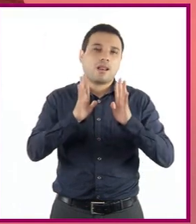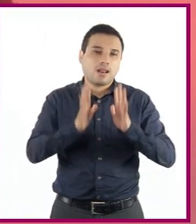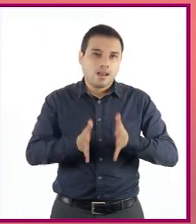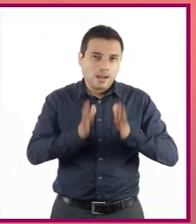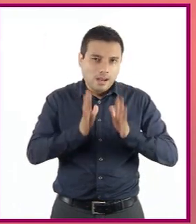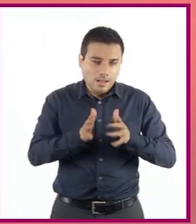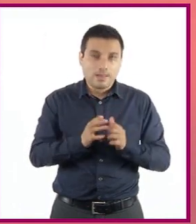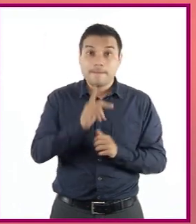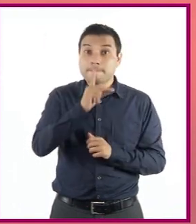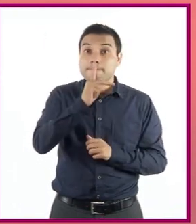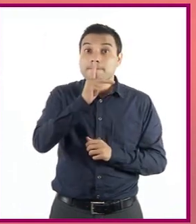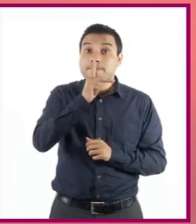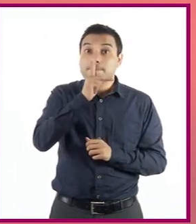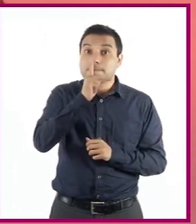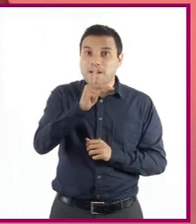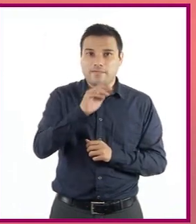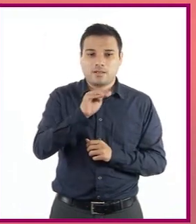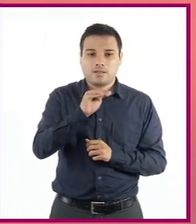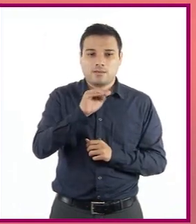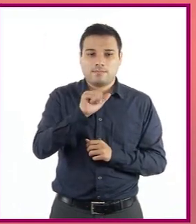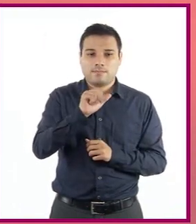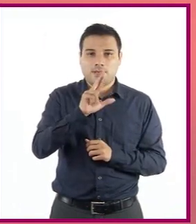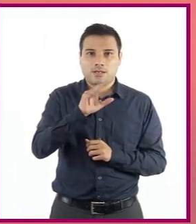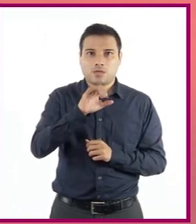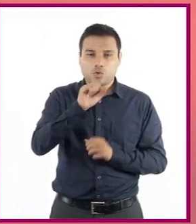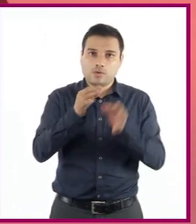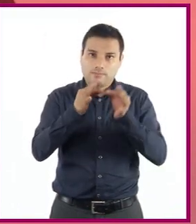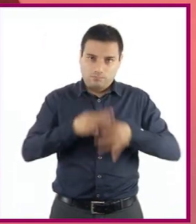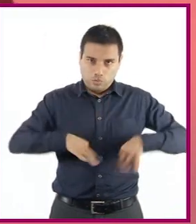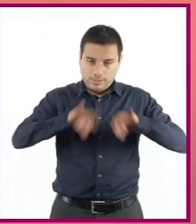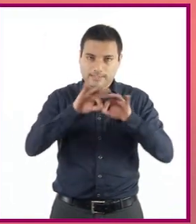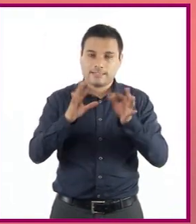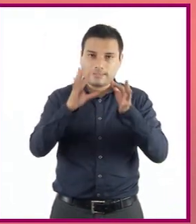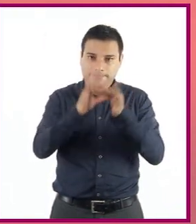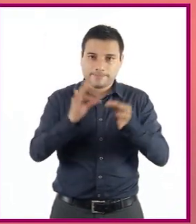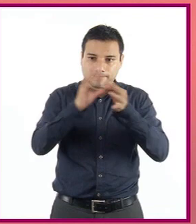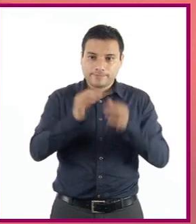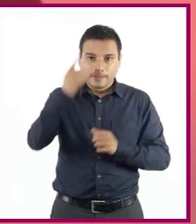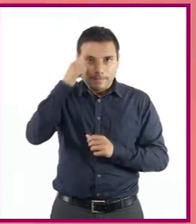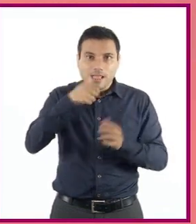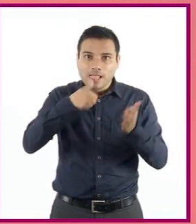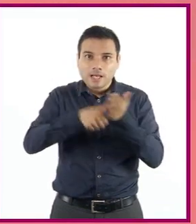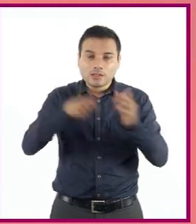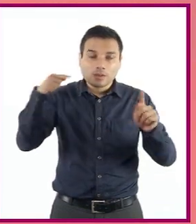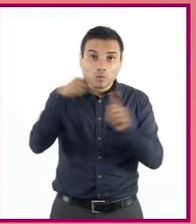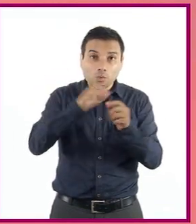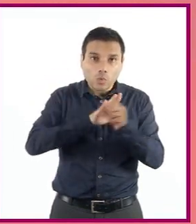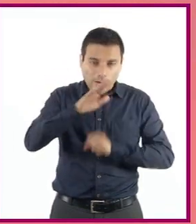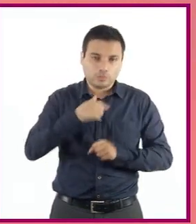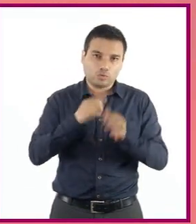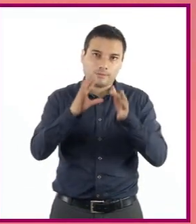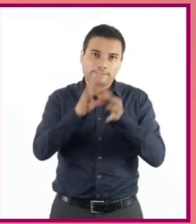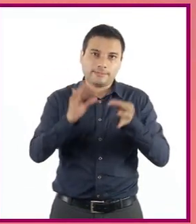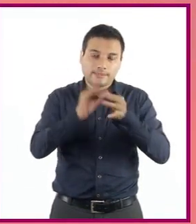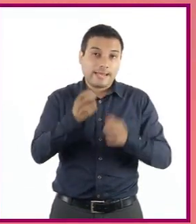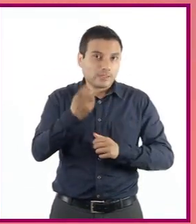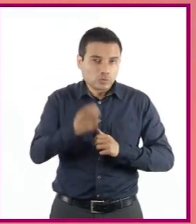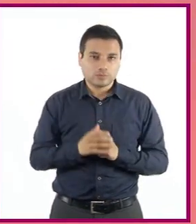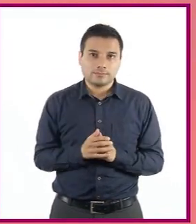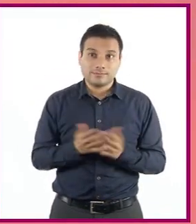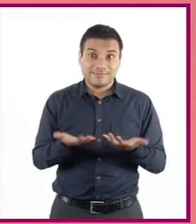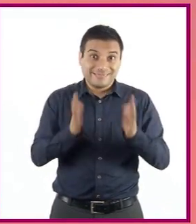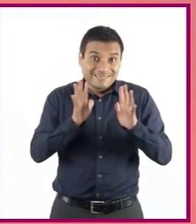utilizar un marcador discursivo que nos ayuda a mencionar la intención de nuestra carta. Así es, Enrique. Y como